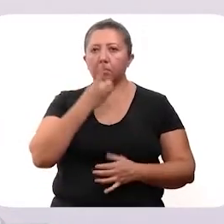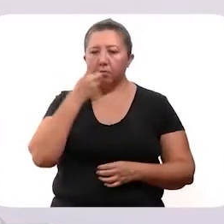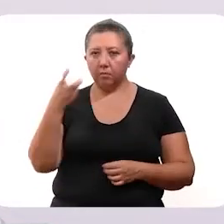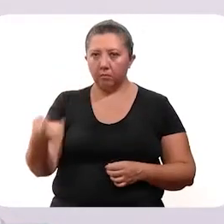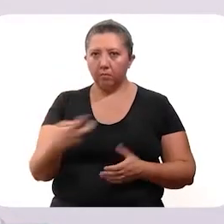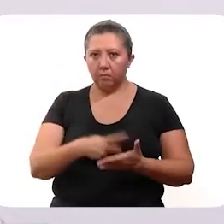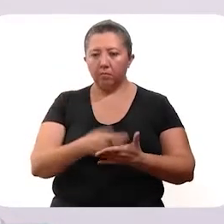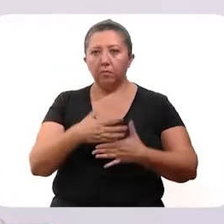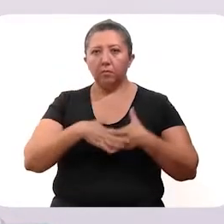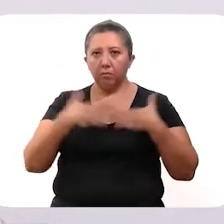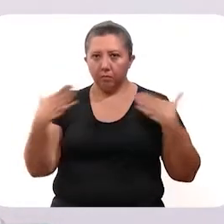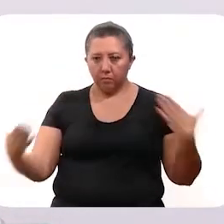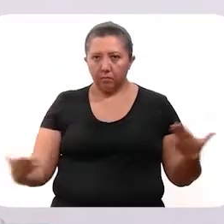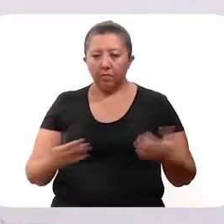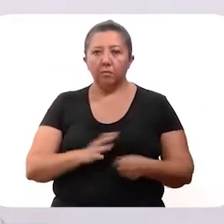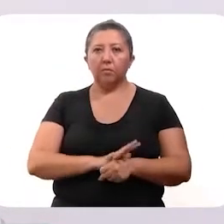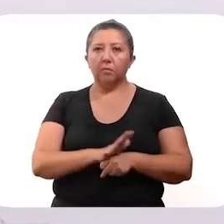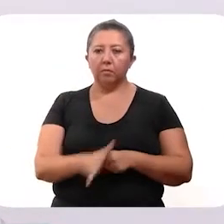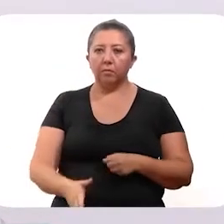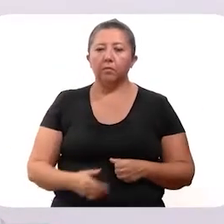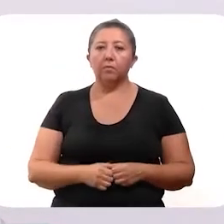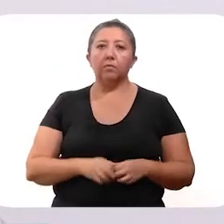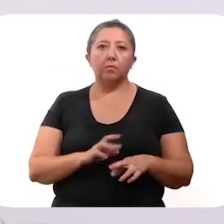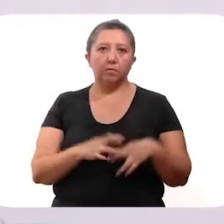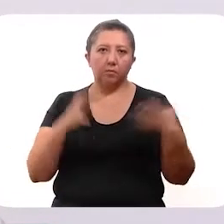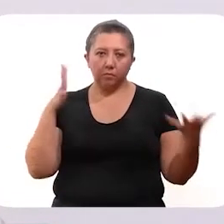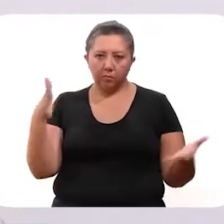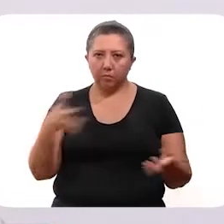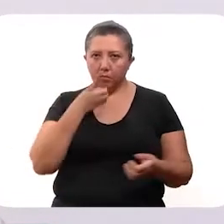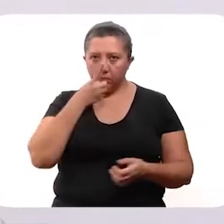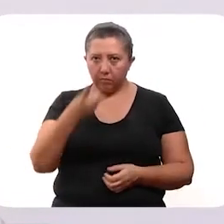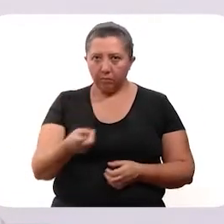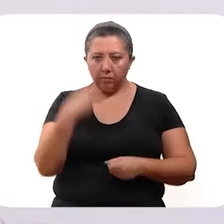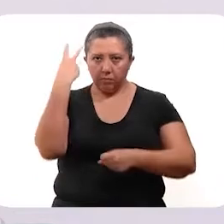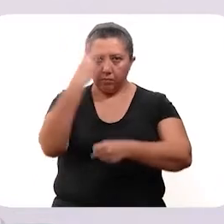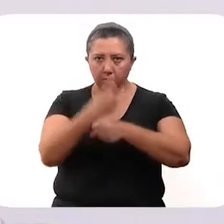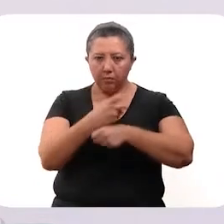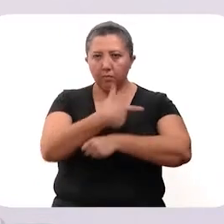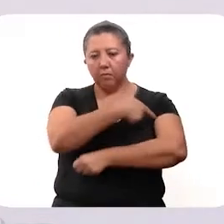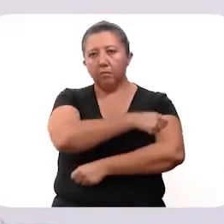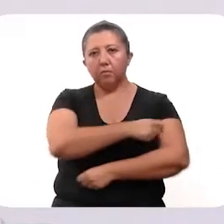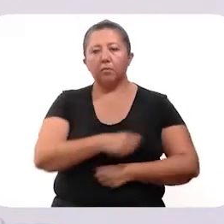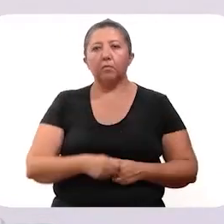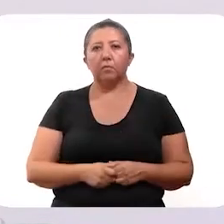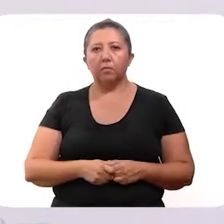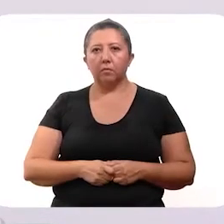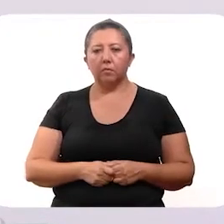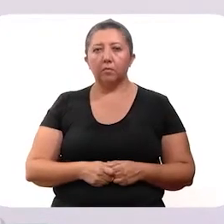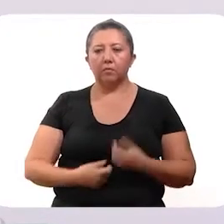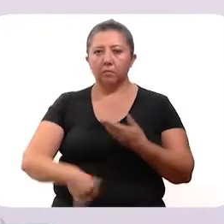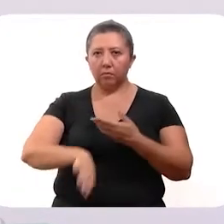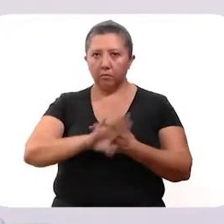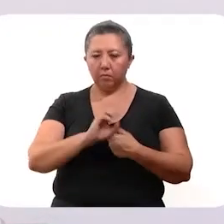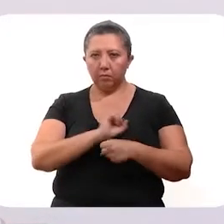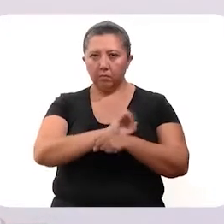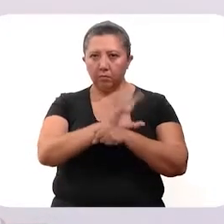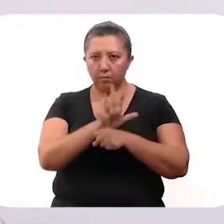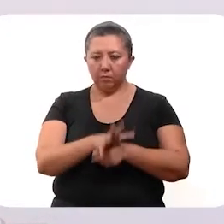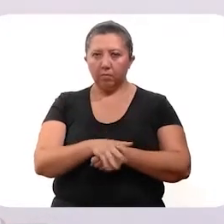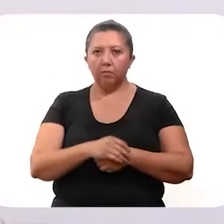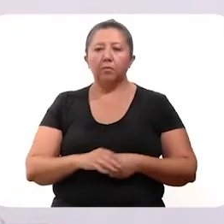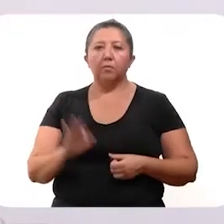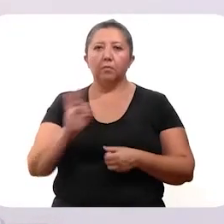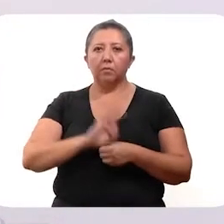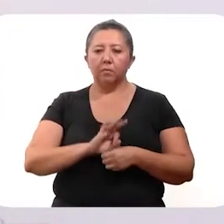de este proceso, en el cual se efectuará la aplicación de segundas dosis de vacunas contra el coronavirus de